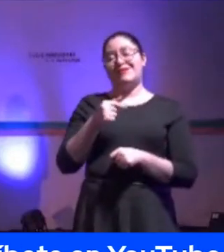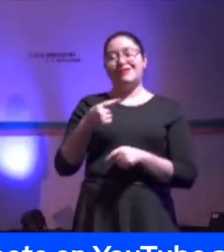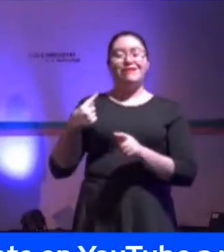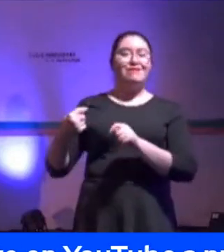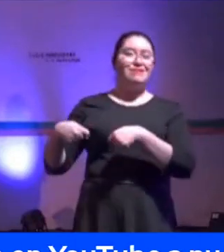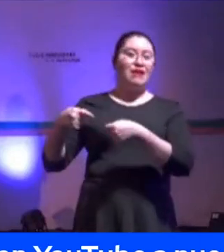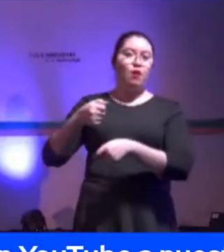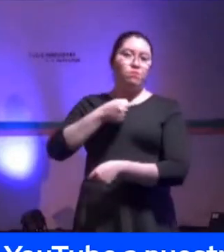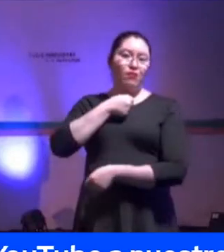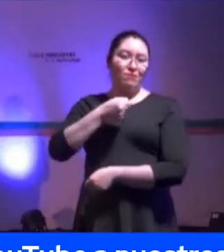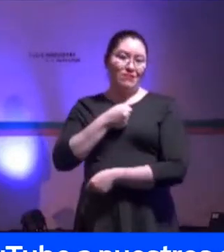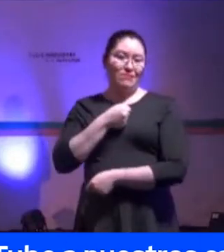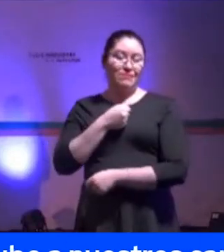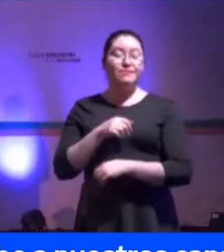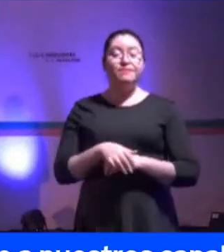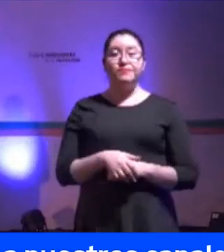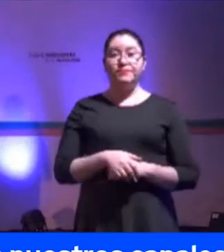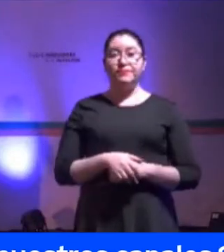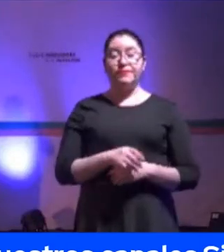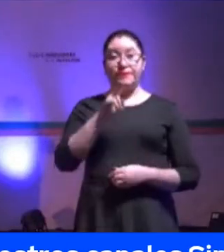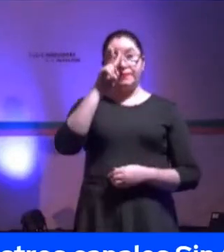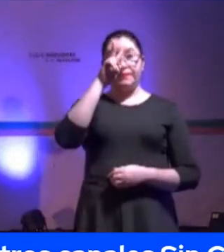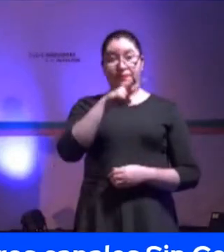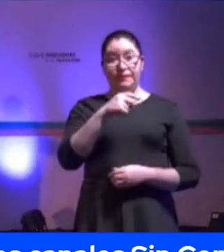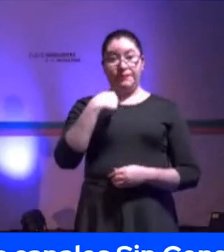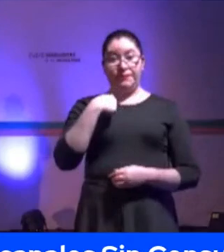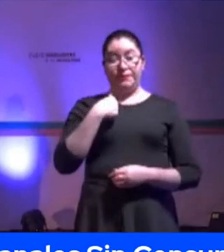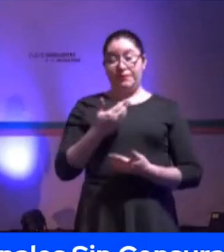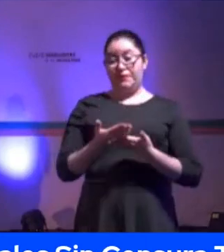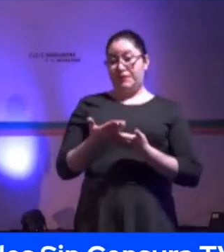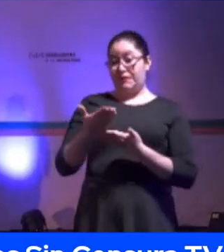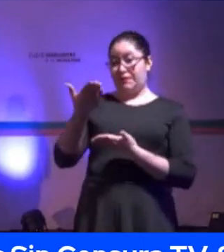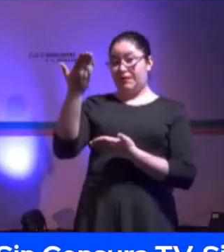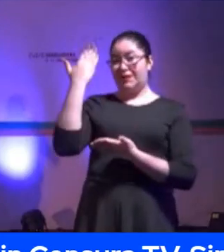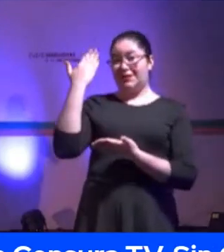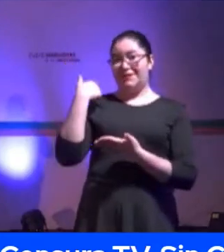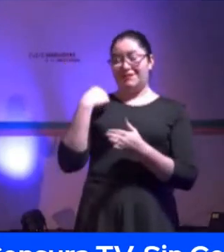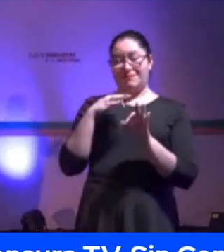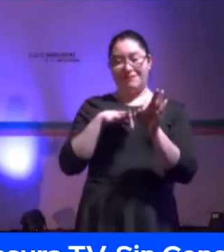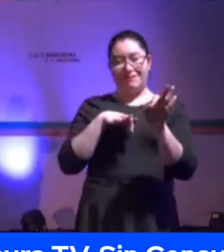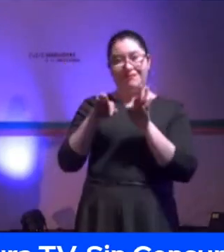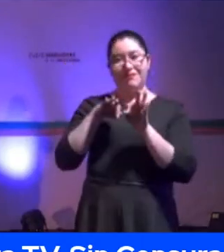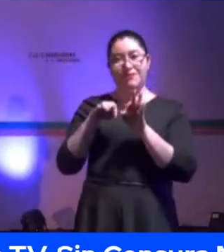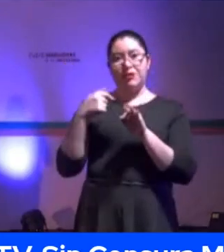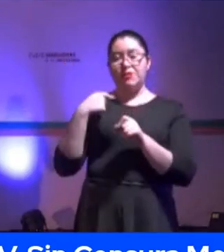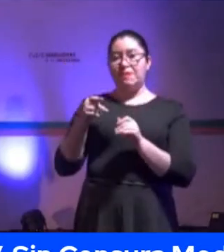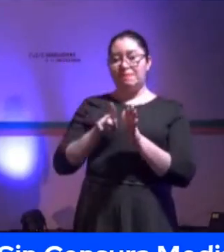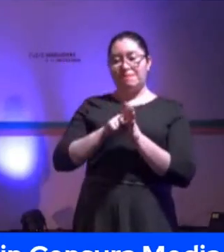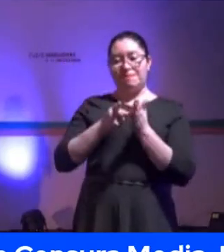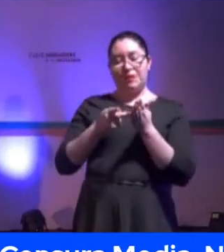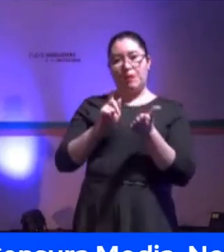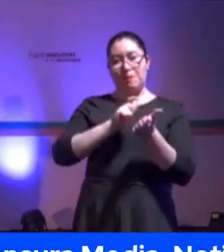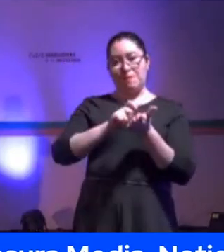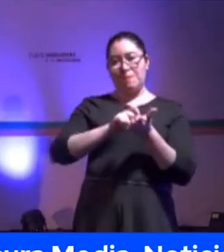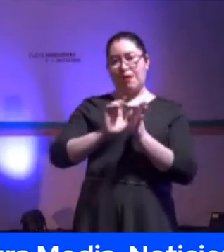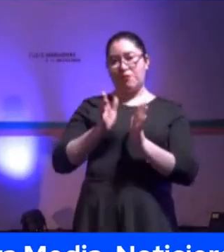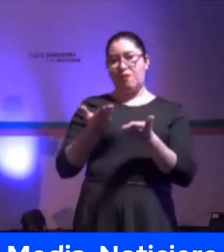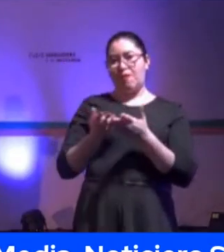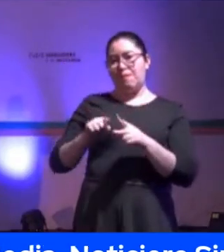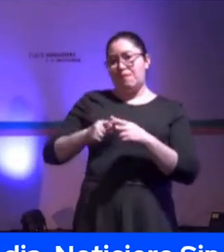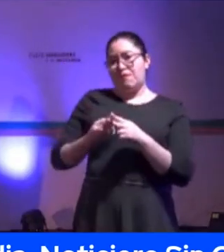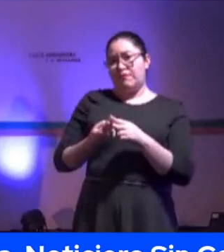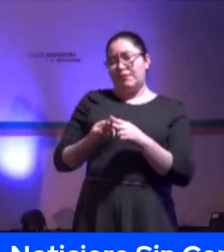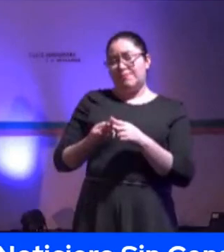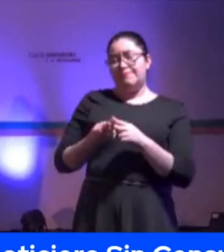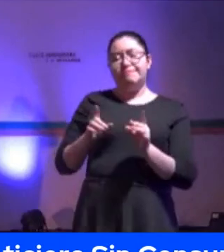conservadoras. Yo la verdad es que en un momento de mi carrera, yo vengo del periódico escrito, y en un momento de